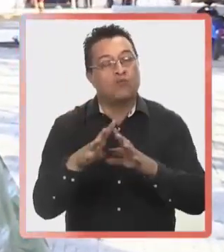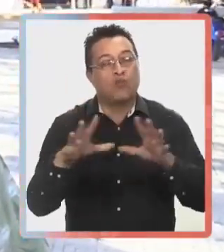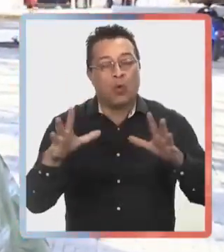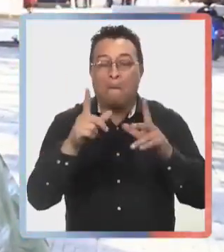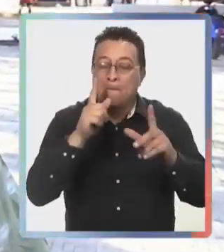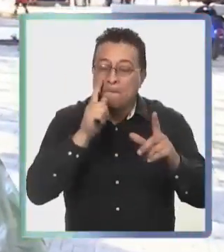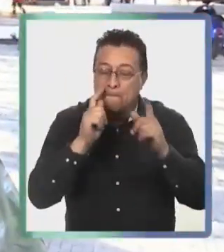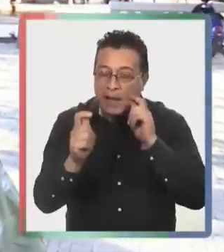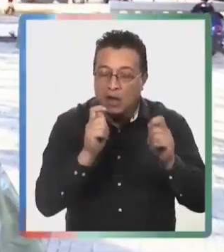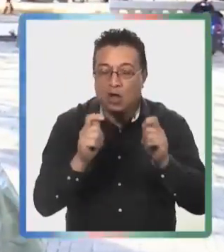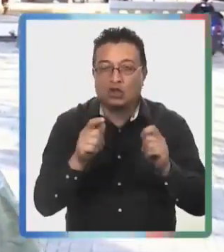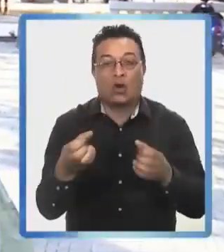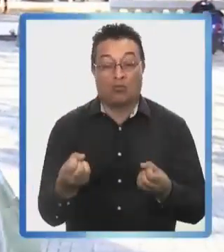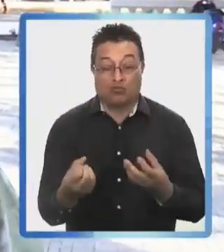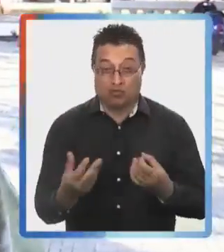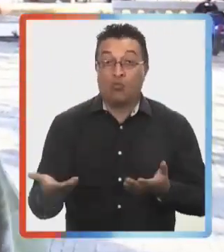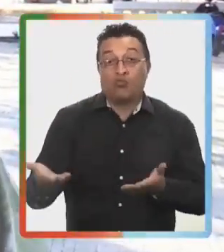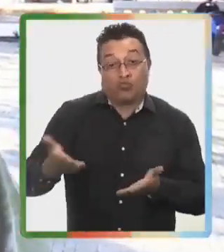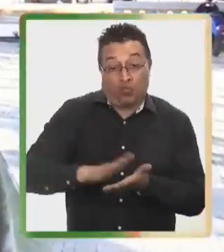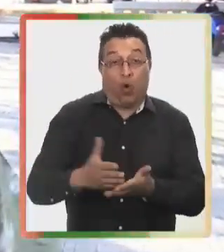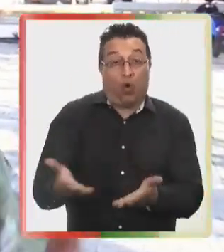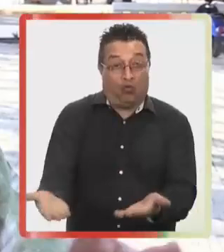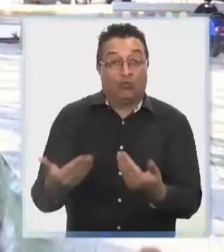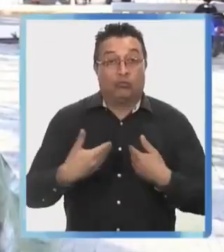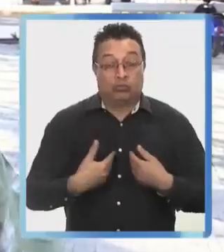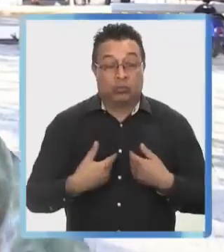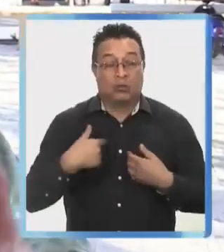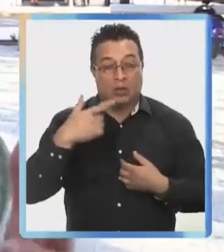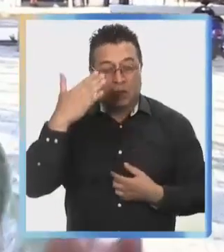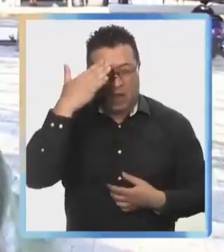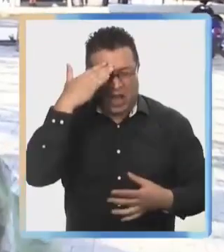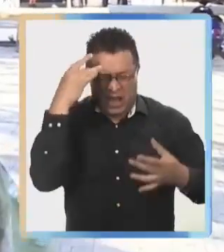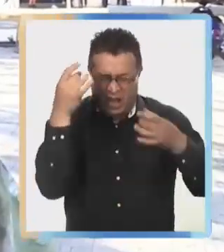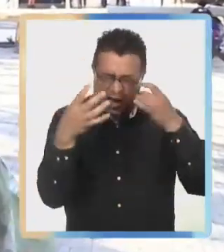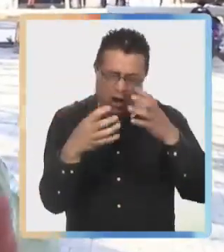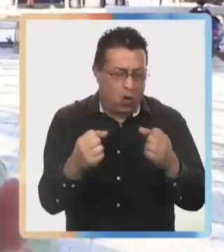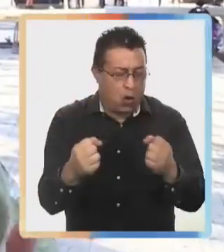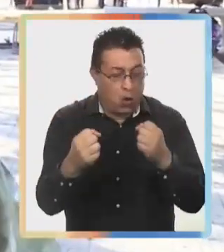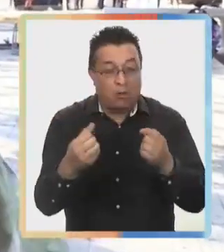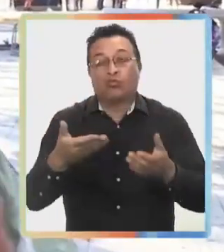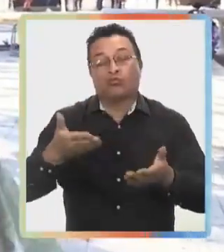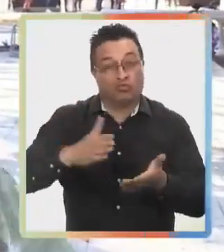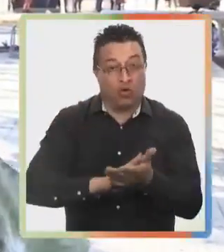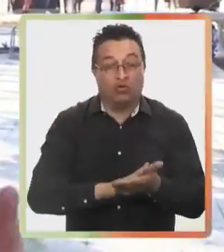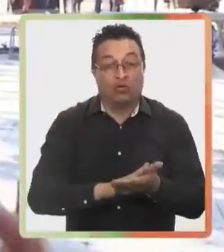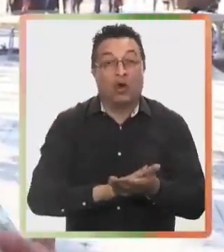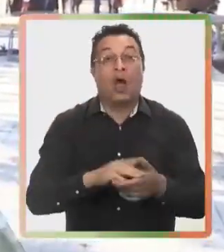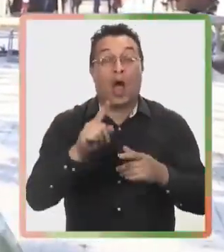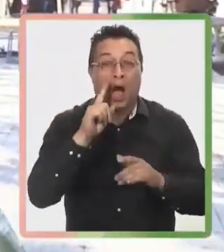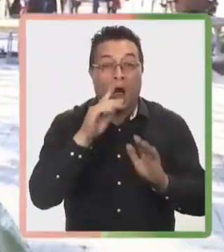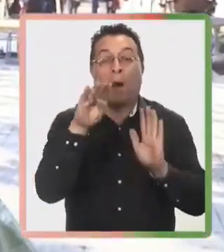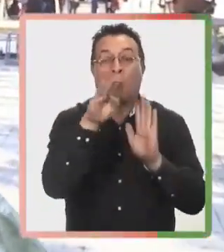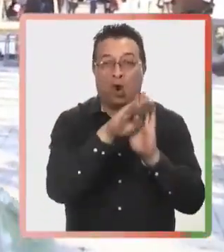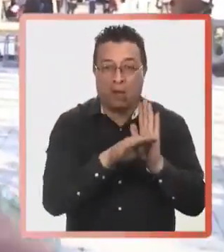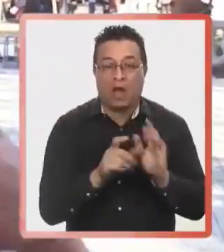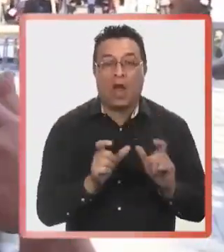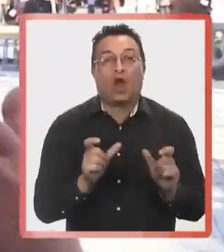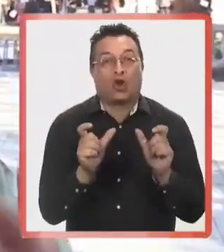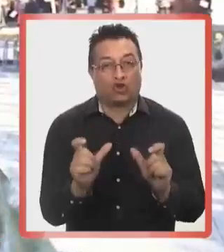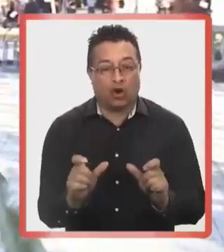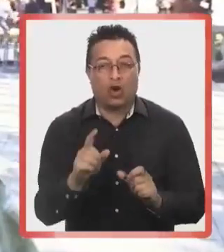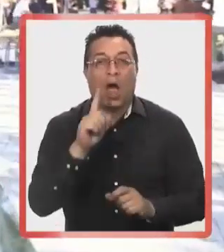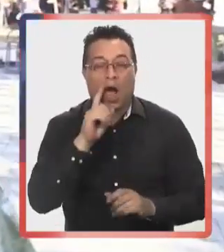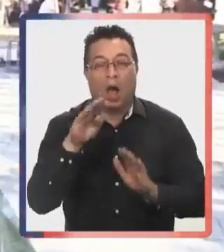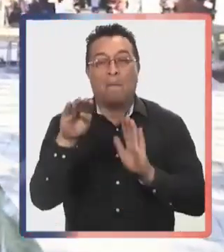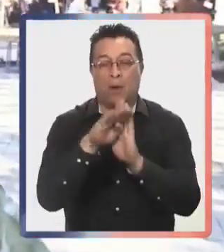y que provoca la muerte, digamos, provoca una encefalitis bastante grave. Ahora, como existen programas de control, existen programas